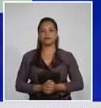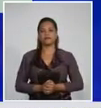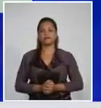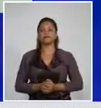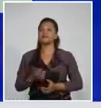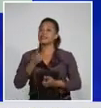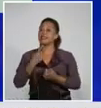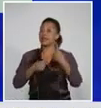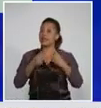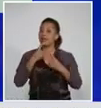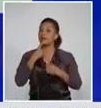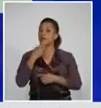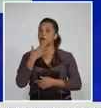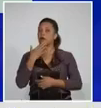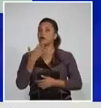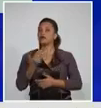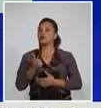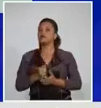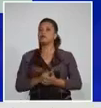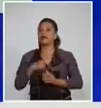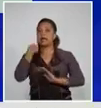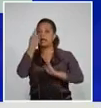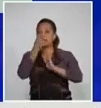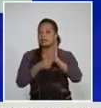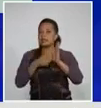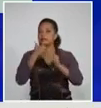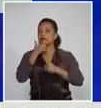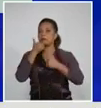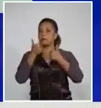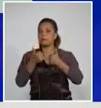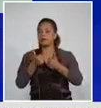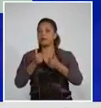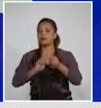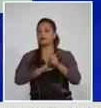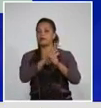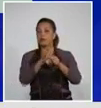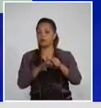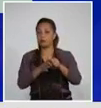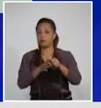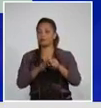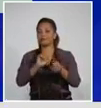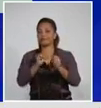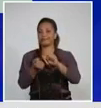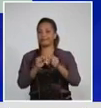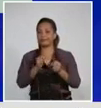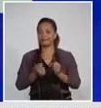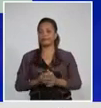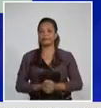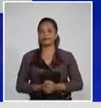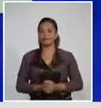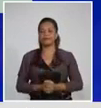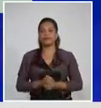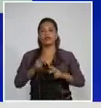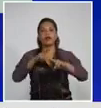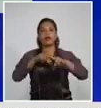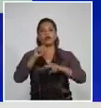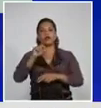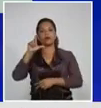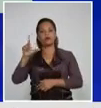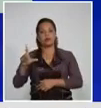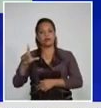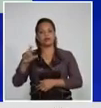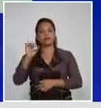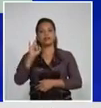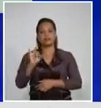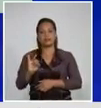un comportamiento característico en la pandemia de esta provincia. Holguín confirma 7 casos